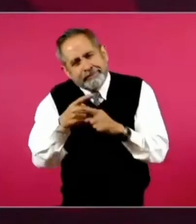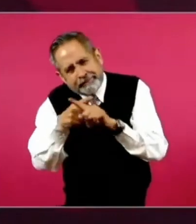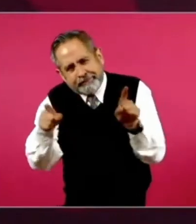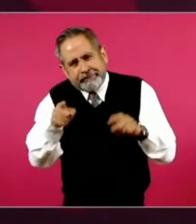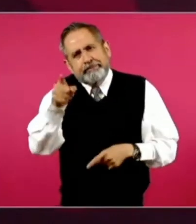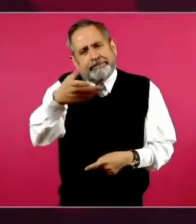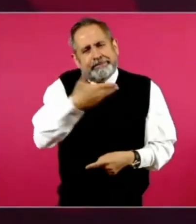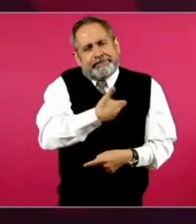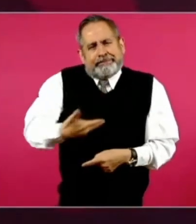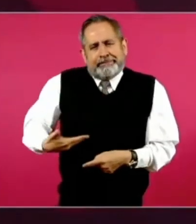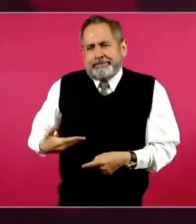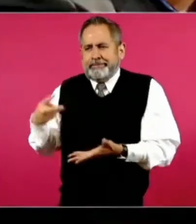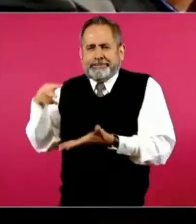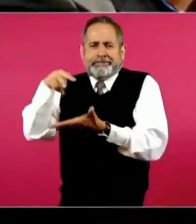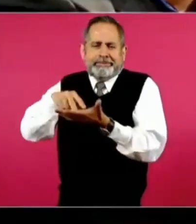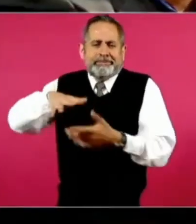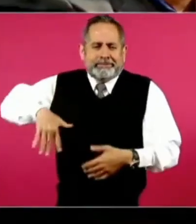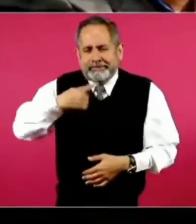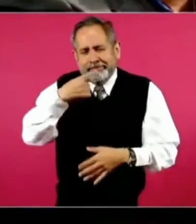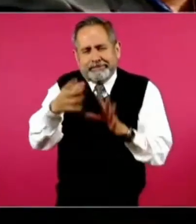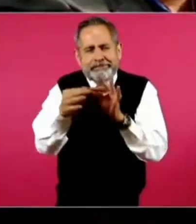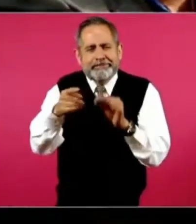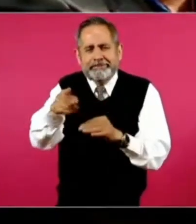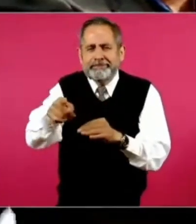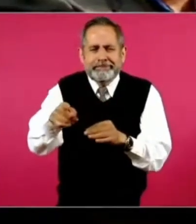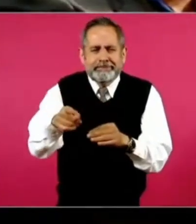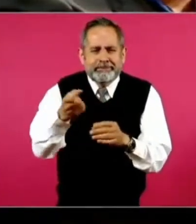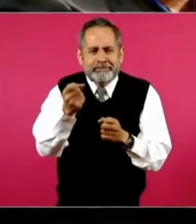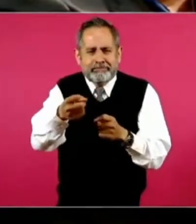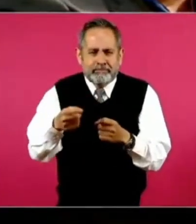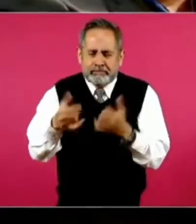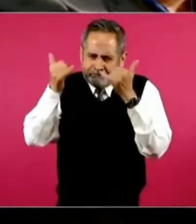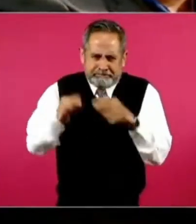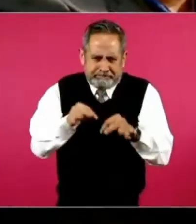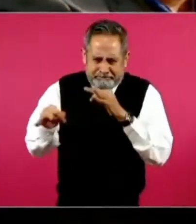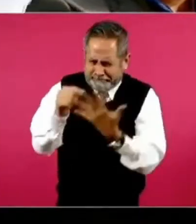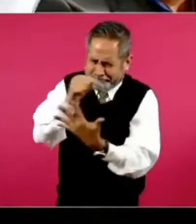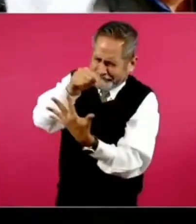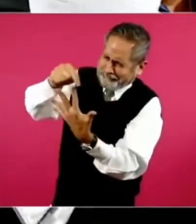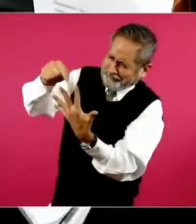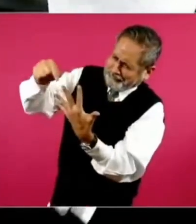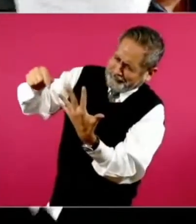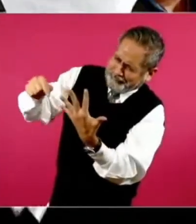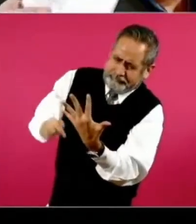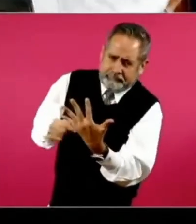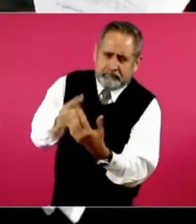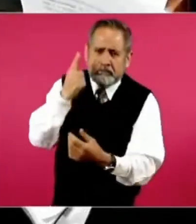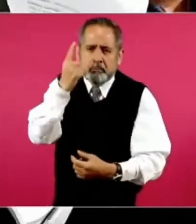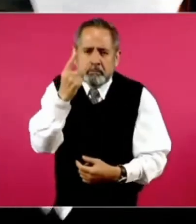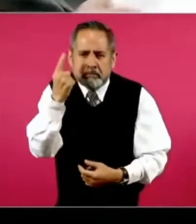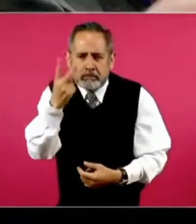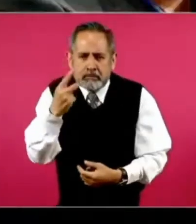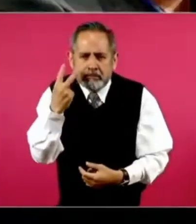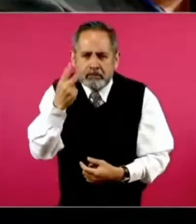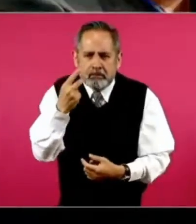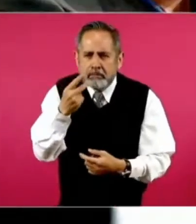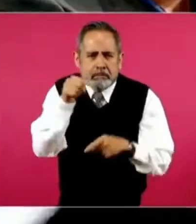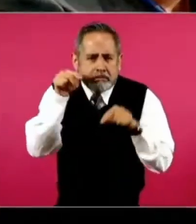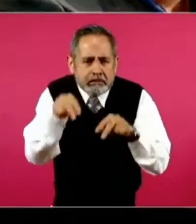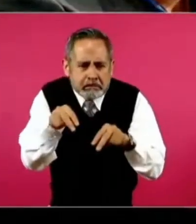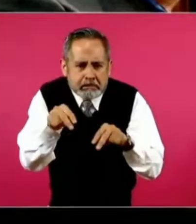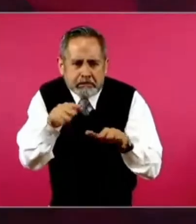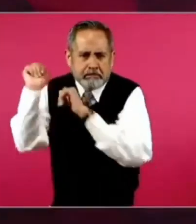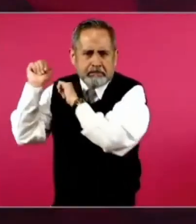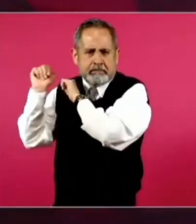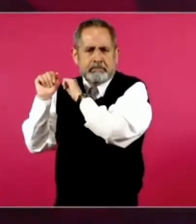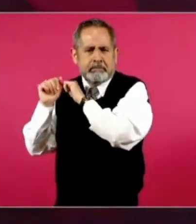usted, como le comenté la vez pasada, usted tiene muchas cargas de trabajo, presidente. Está una hora o dos en un lugar y se va. Sí,